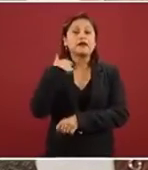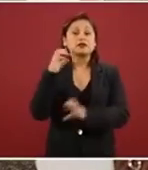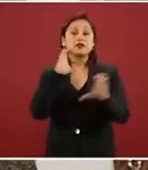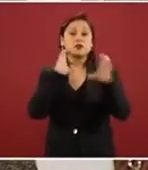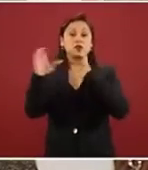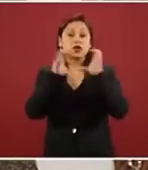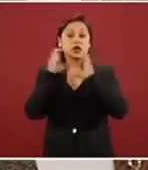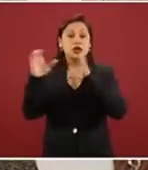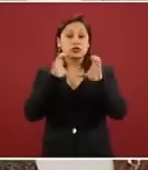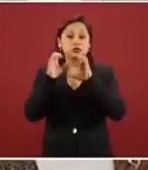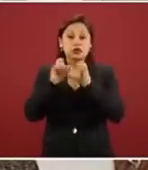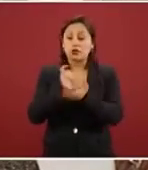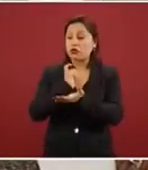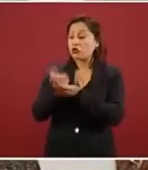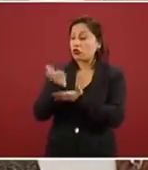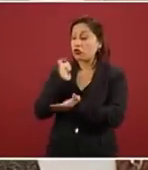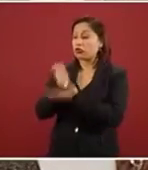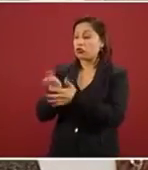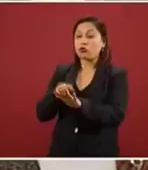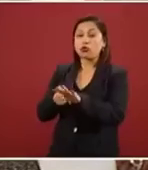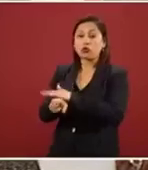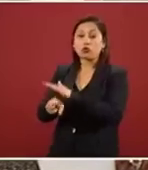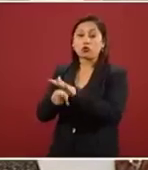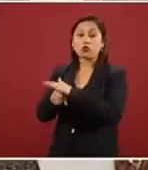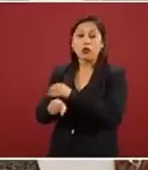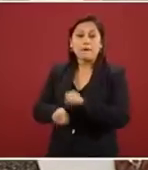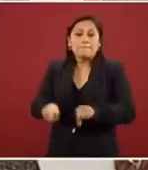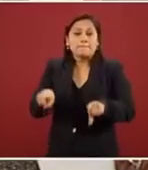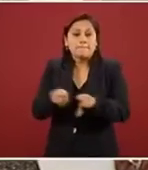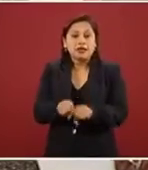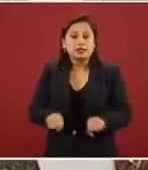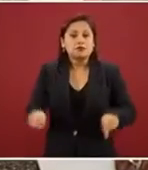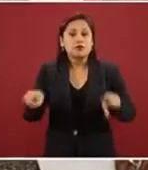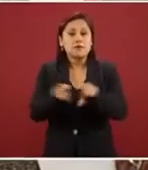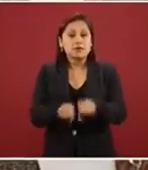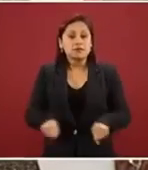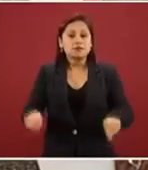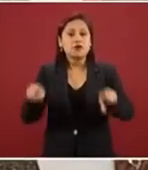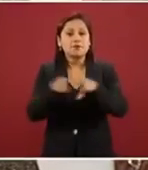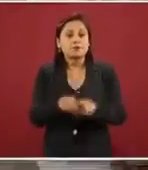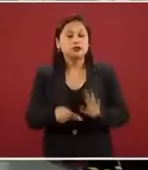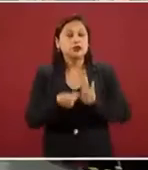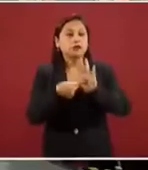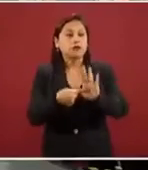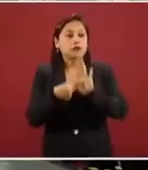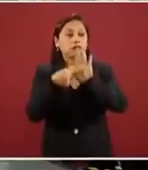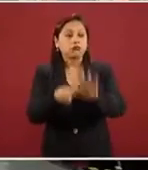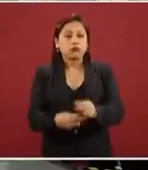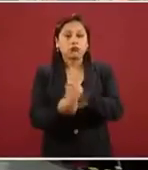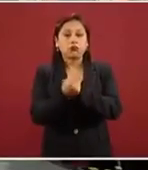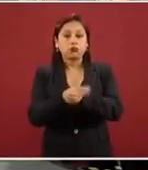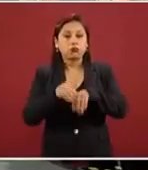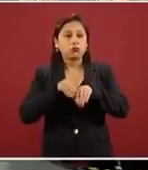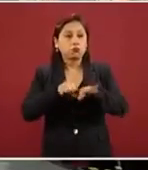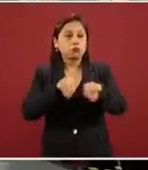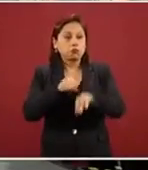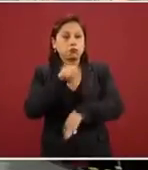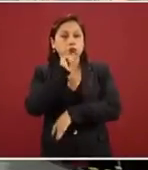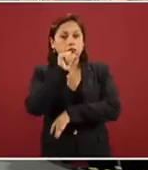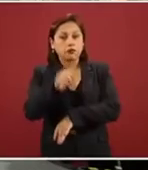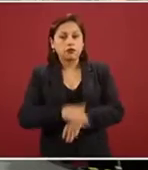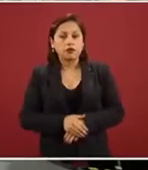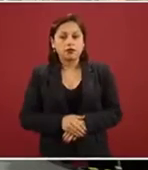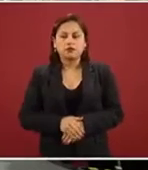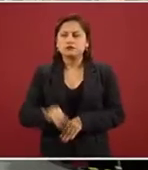y prácticamente eran spots reiterativos y que prácticamente pasaban en blanco? Sí, vamos nosotros a seguir